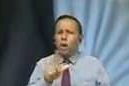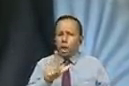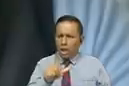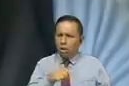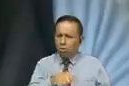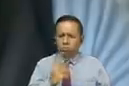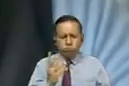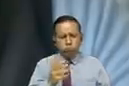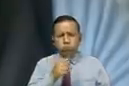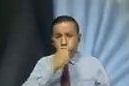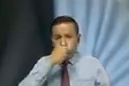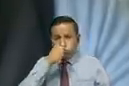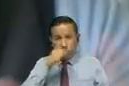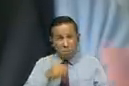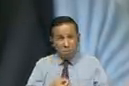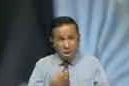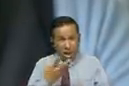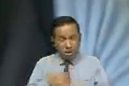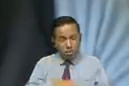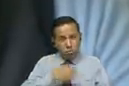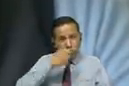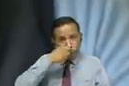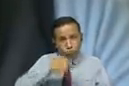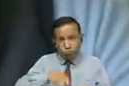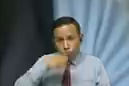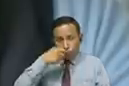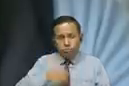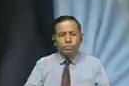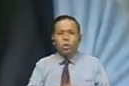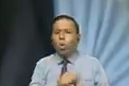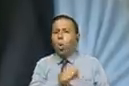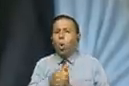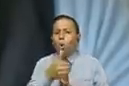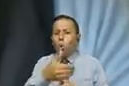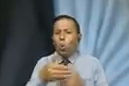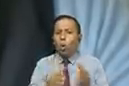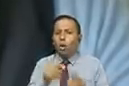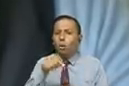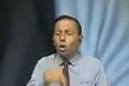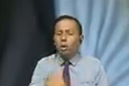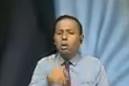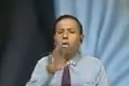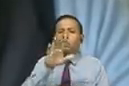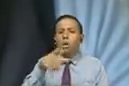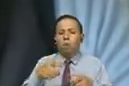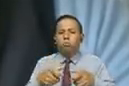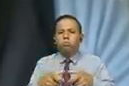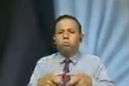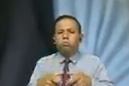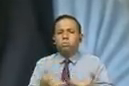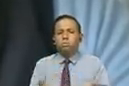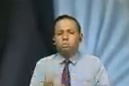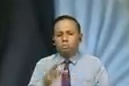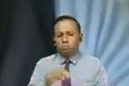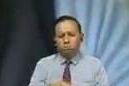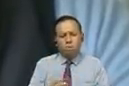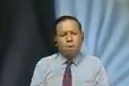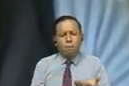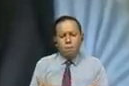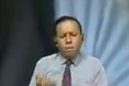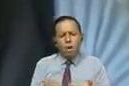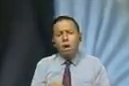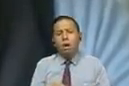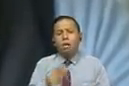de cocaína. Y en una habitación se encontró 5 paquetes que dan como en peso neto